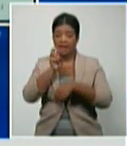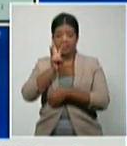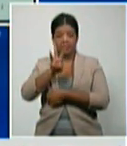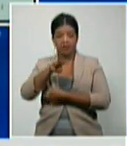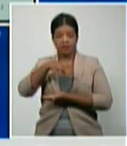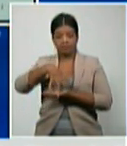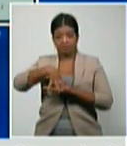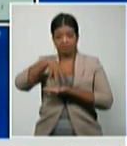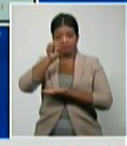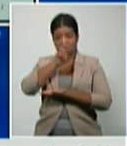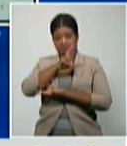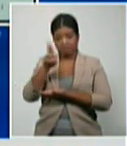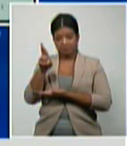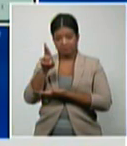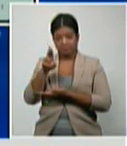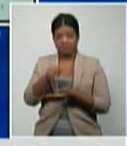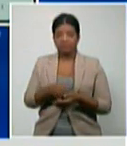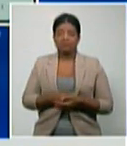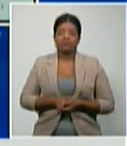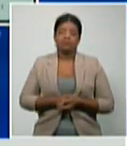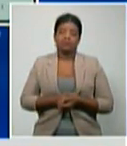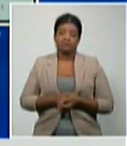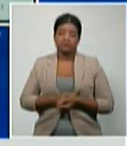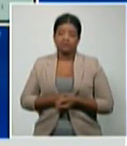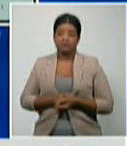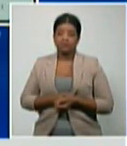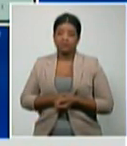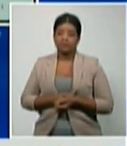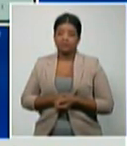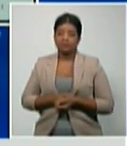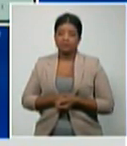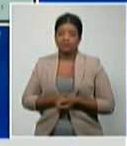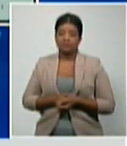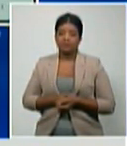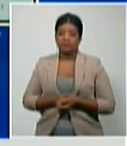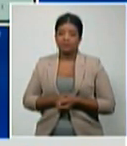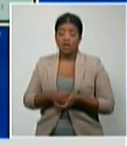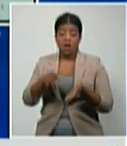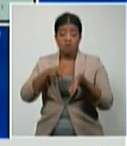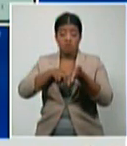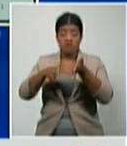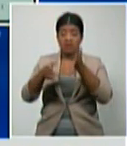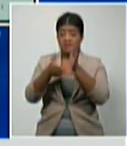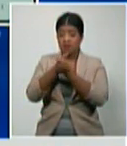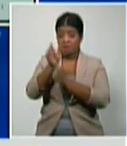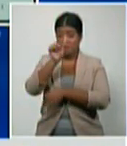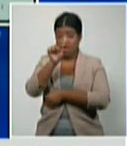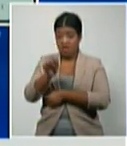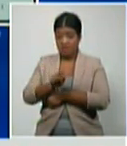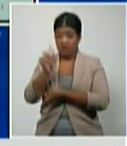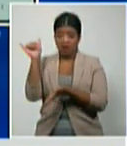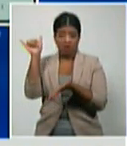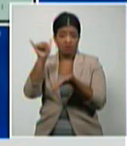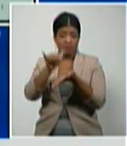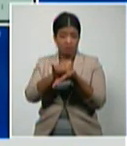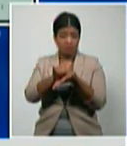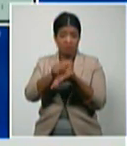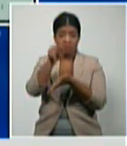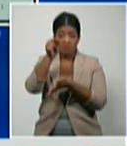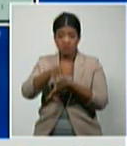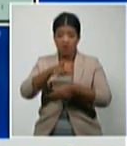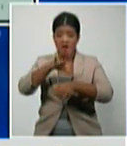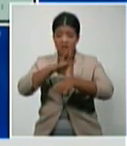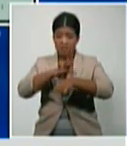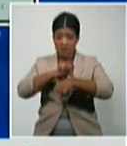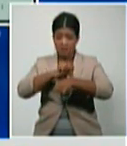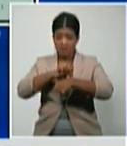Revolución. El caso importado de ayer de la provincia de Mayabeque es del municipio de Güines. Los